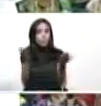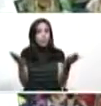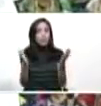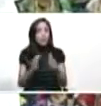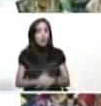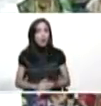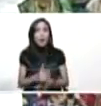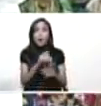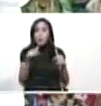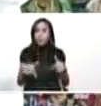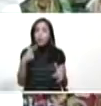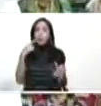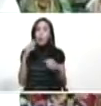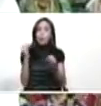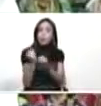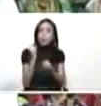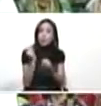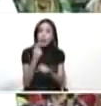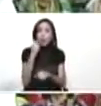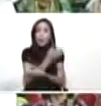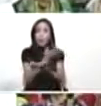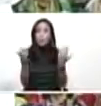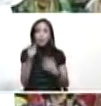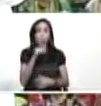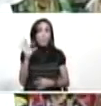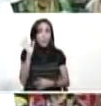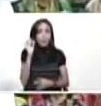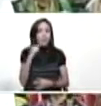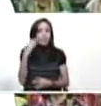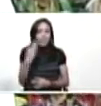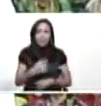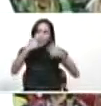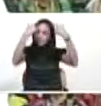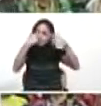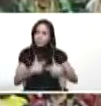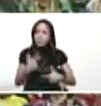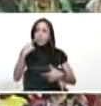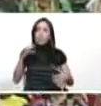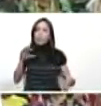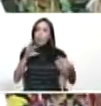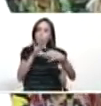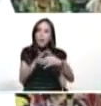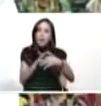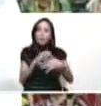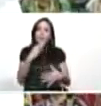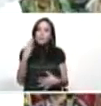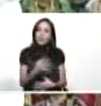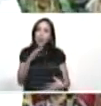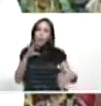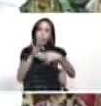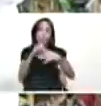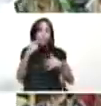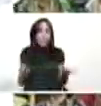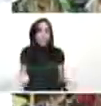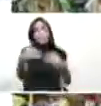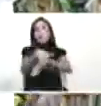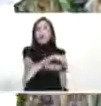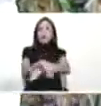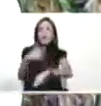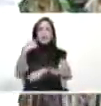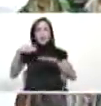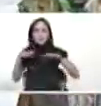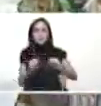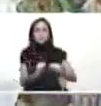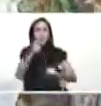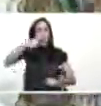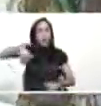la patria, clase obrera de la patria, hombres y mujeres, únanse y vayan a la calle, retomen el